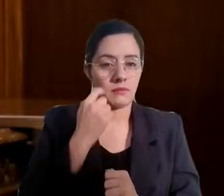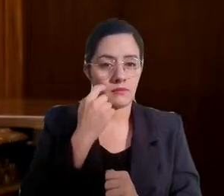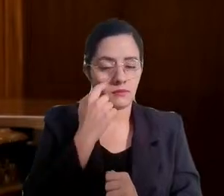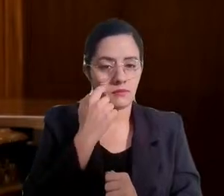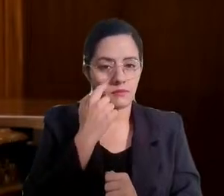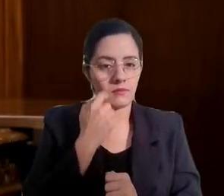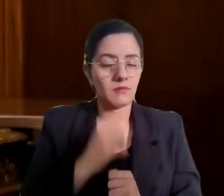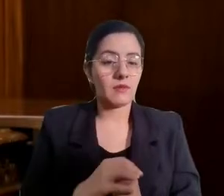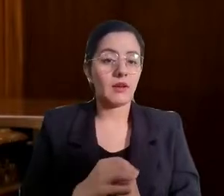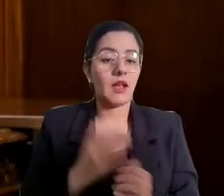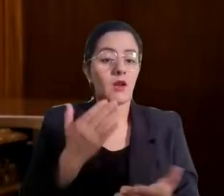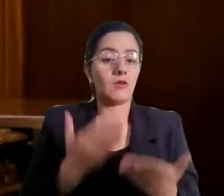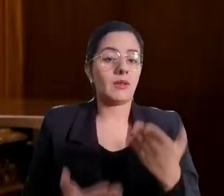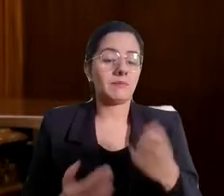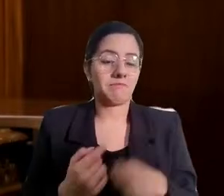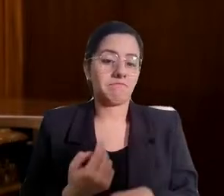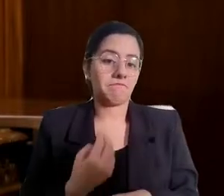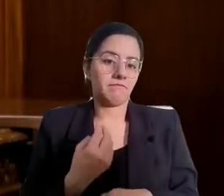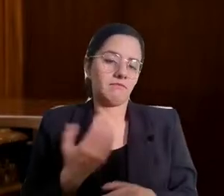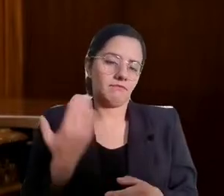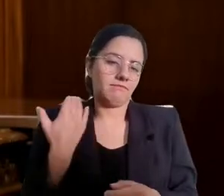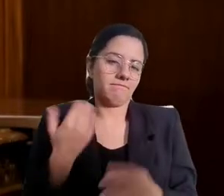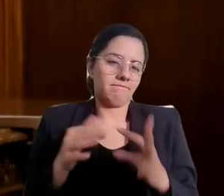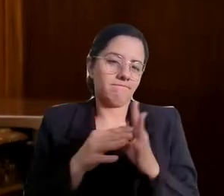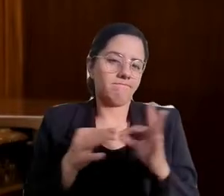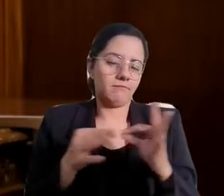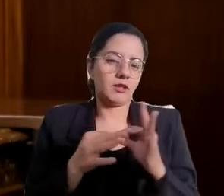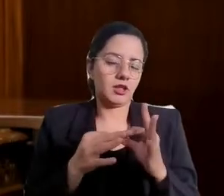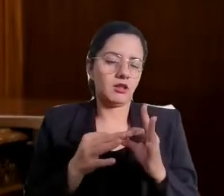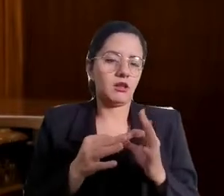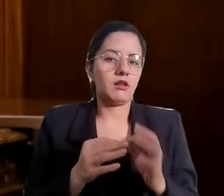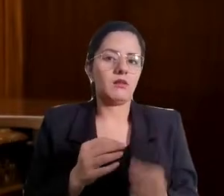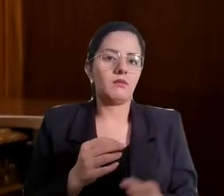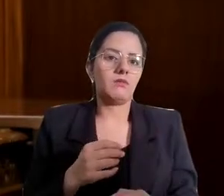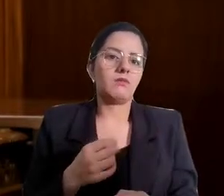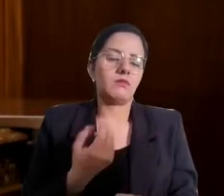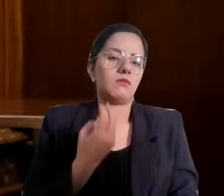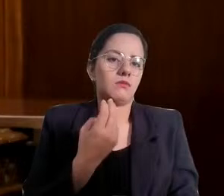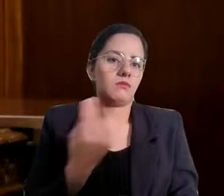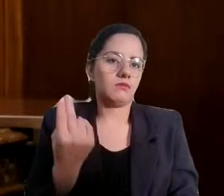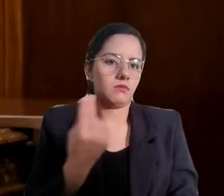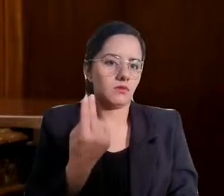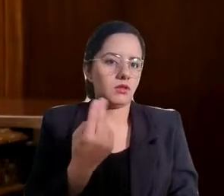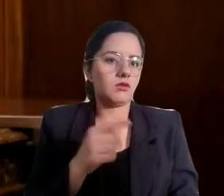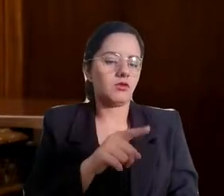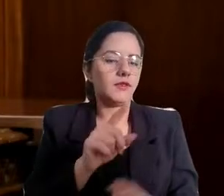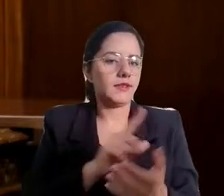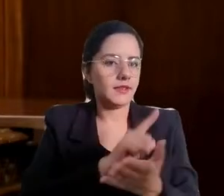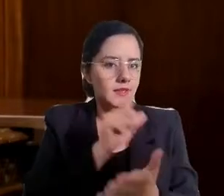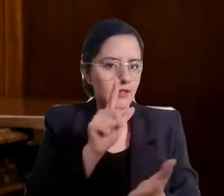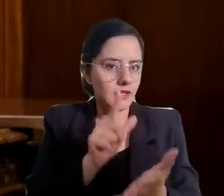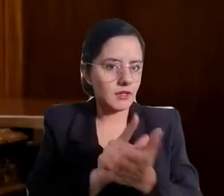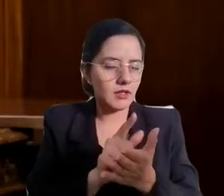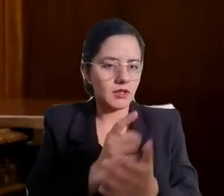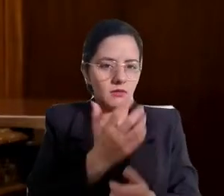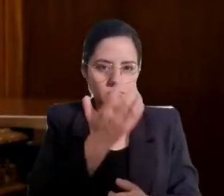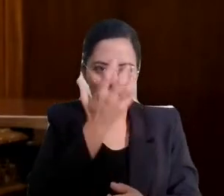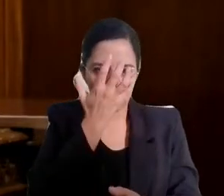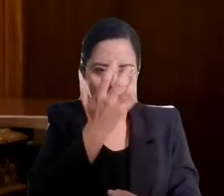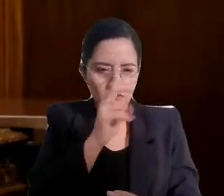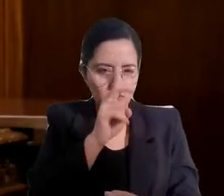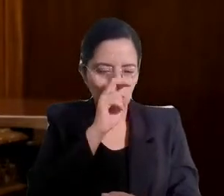manera primordial se deben reformar las sanciones en el caso de abandono y maltrato familiar de personas